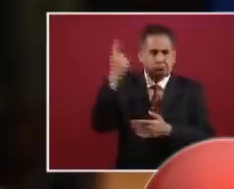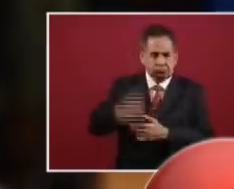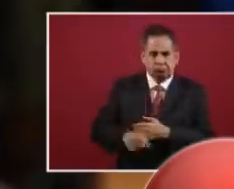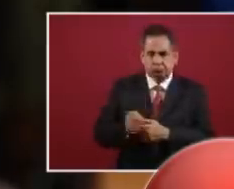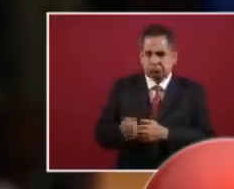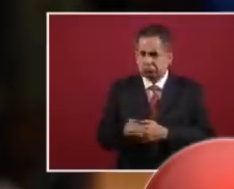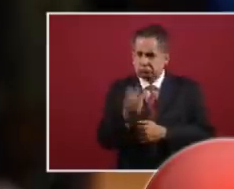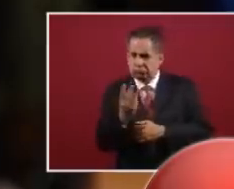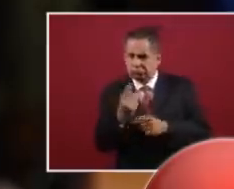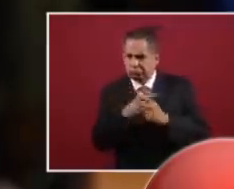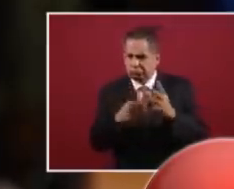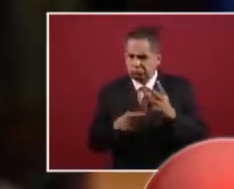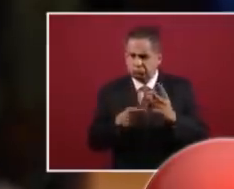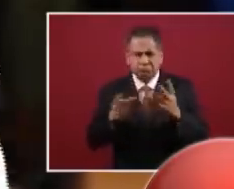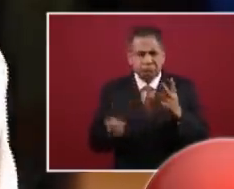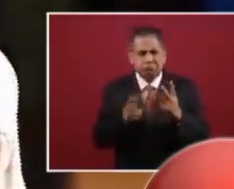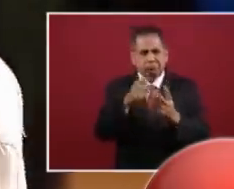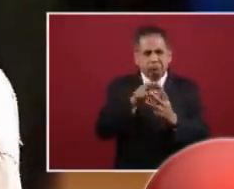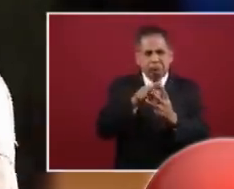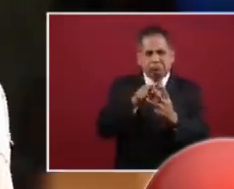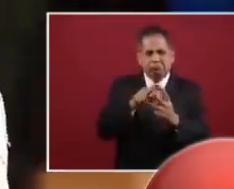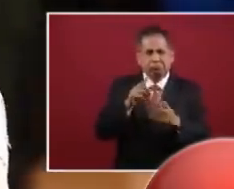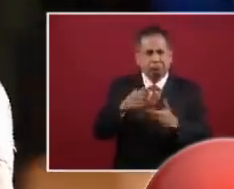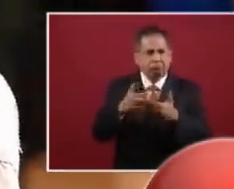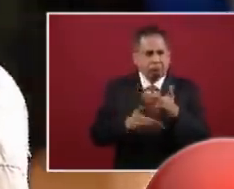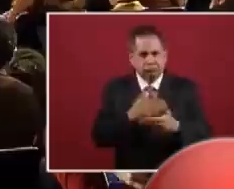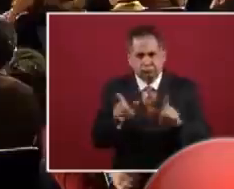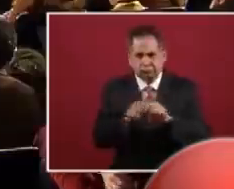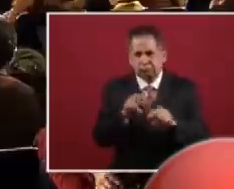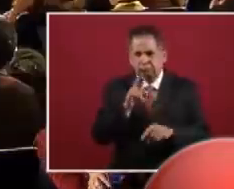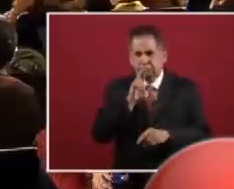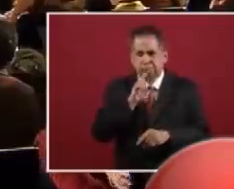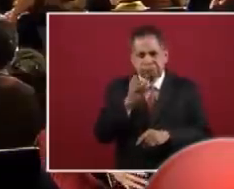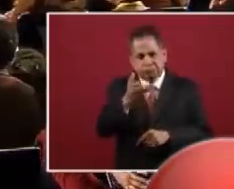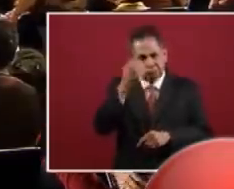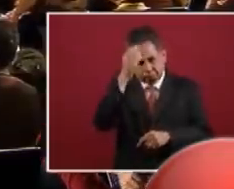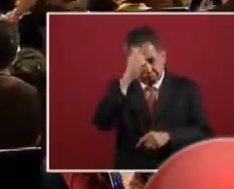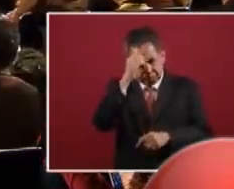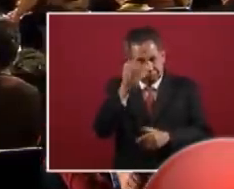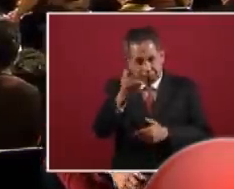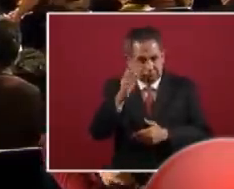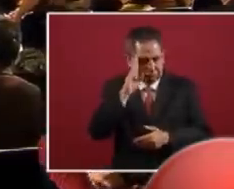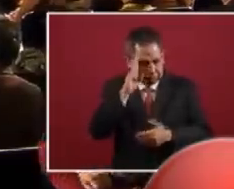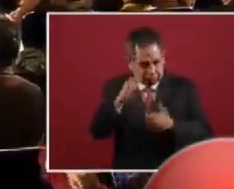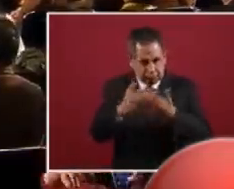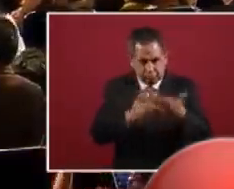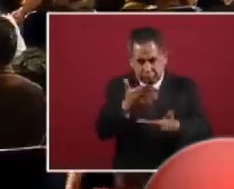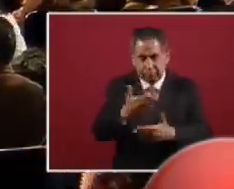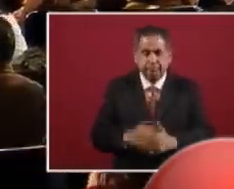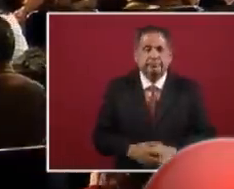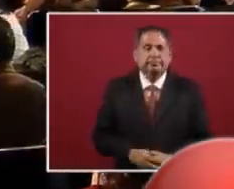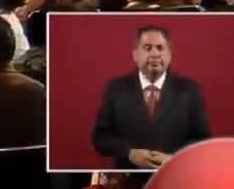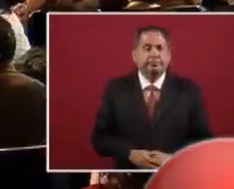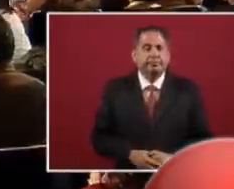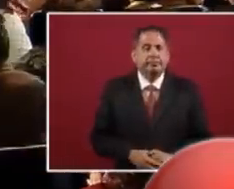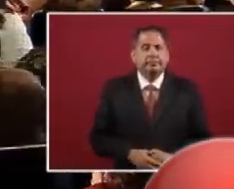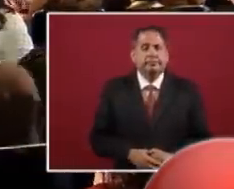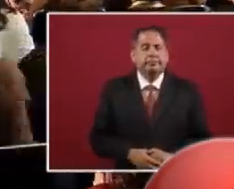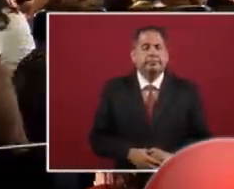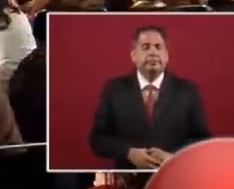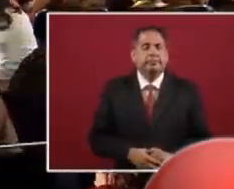terna. Preguntarle sobre estos dos temas así rápidamente, presidente. Su opinión, señor. Sí,